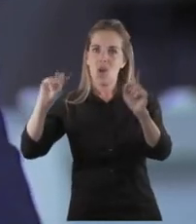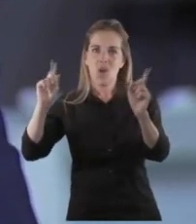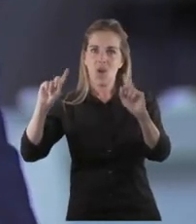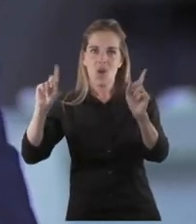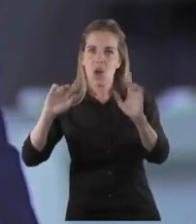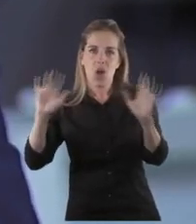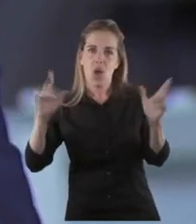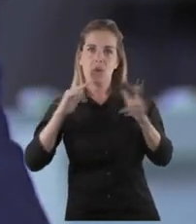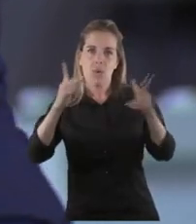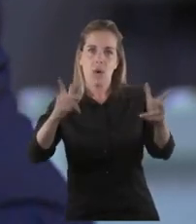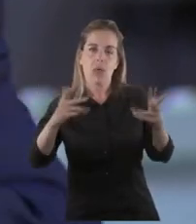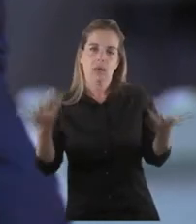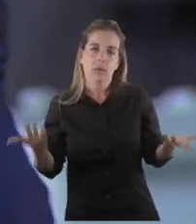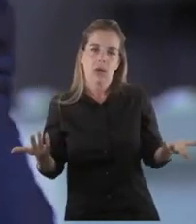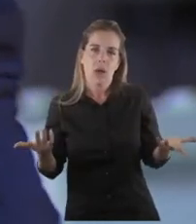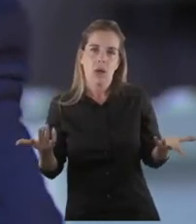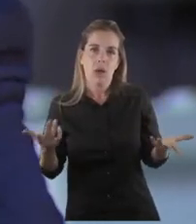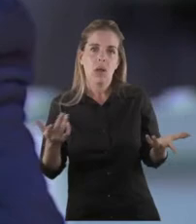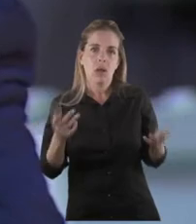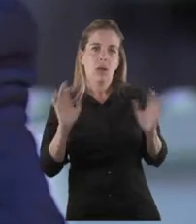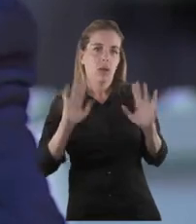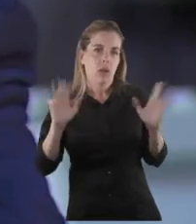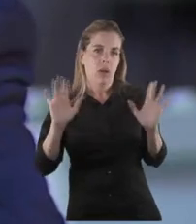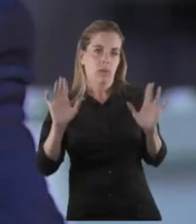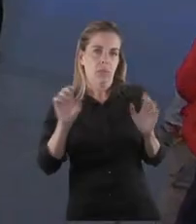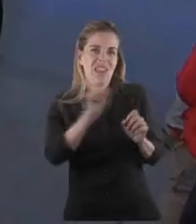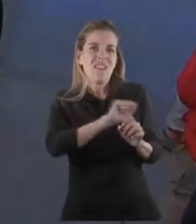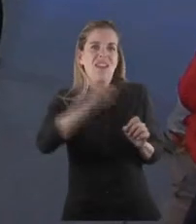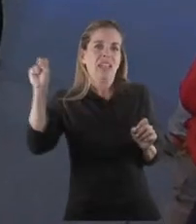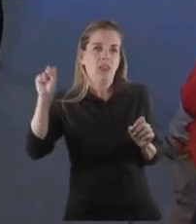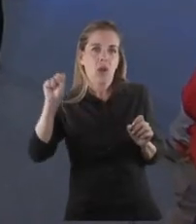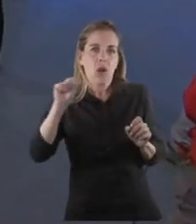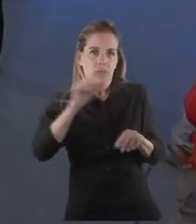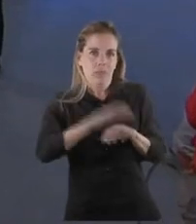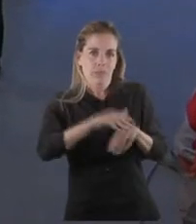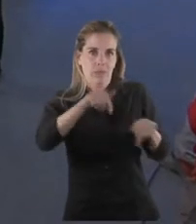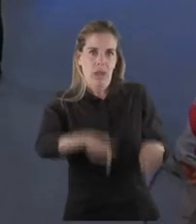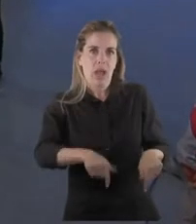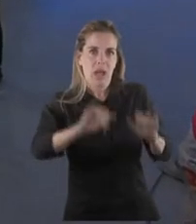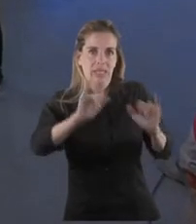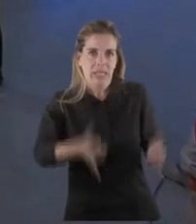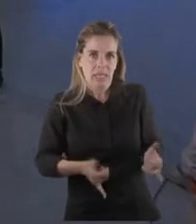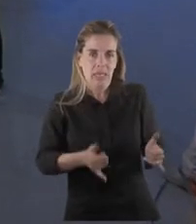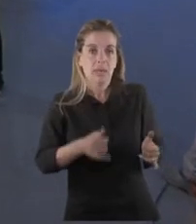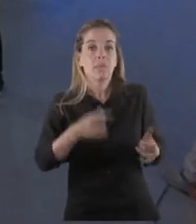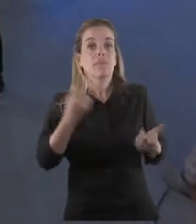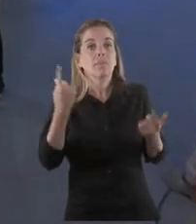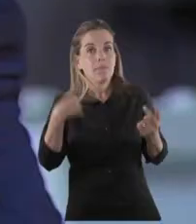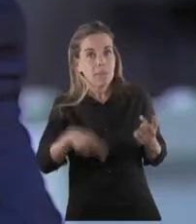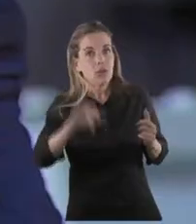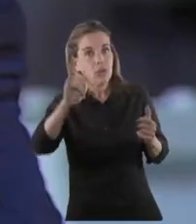No voy a decir semejante soncera. Pero sí voy a decir que ese problema